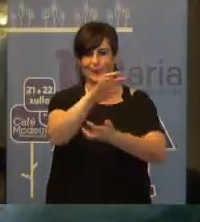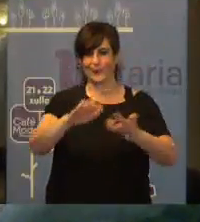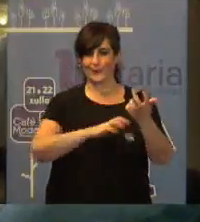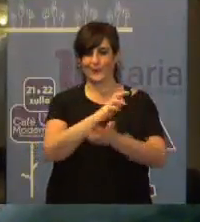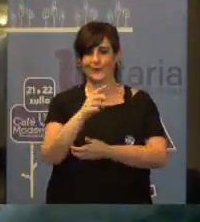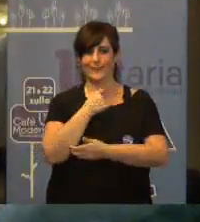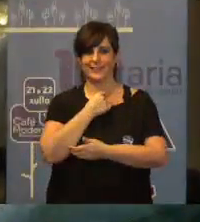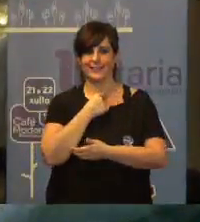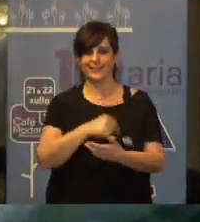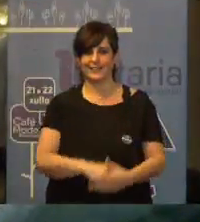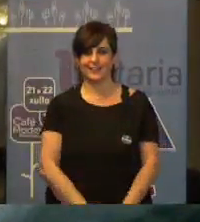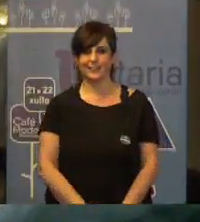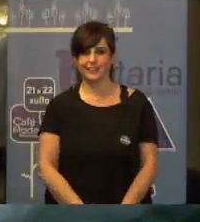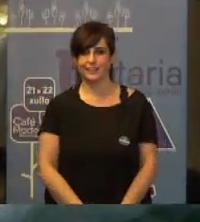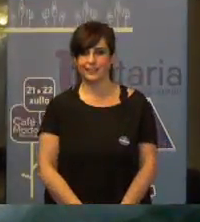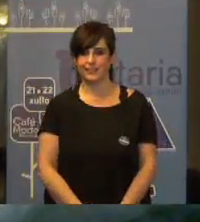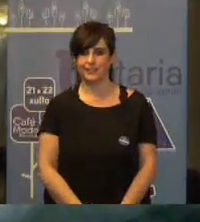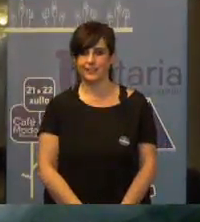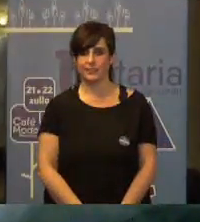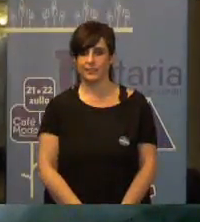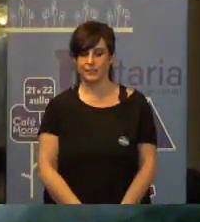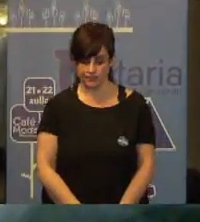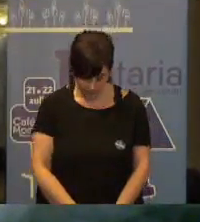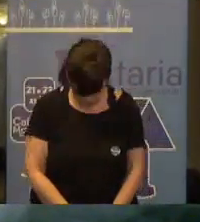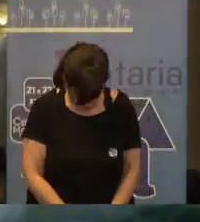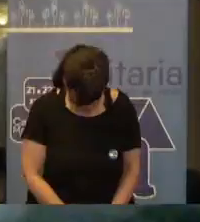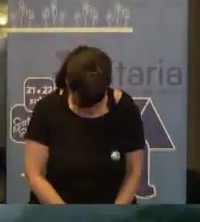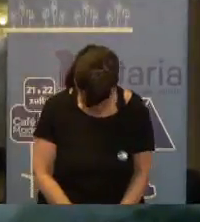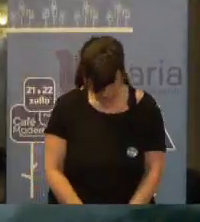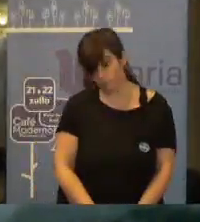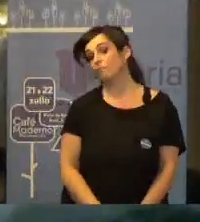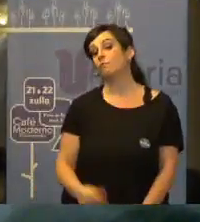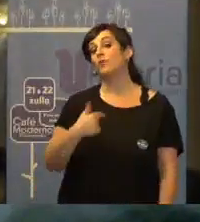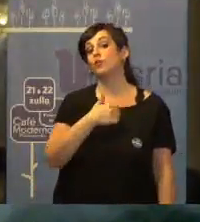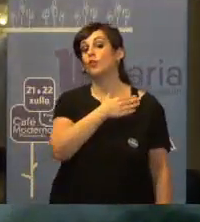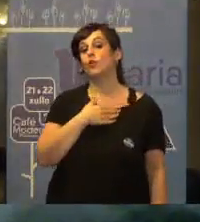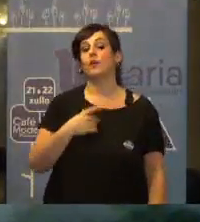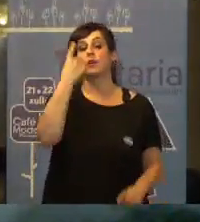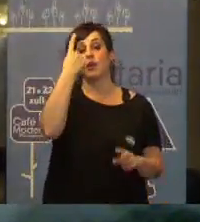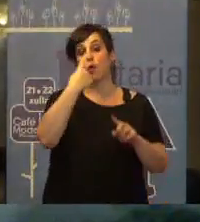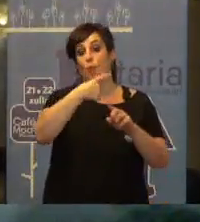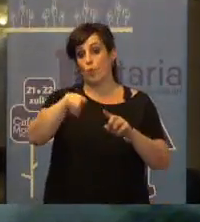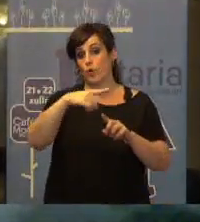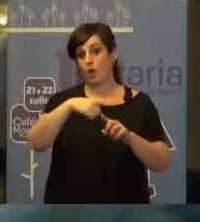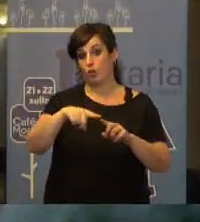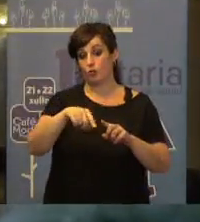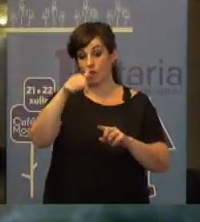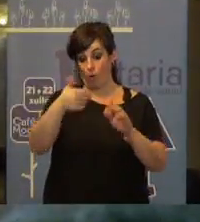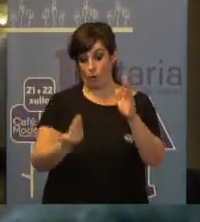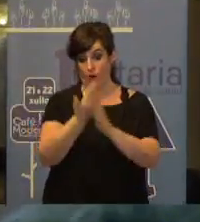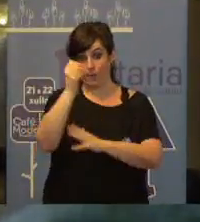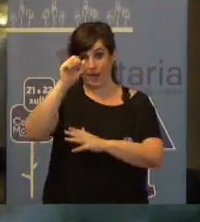Pola mañán quería rematar con unha cousa que expresou Antón,